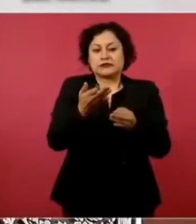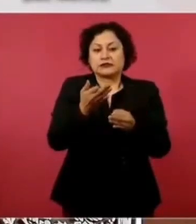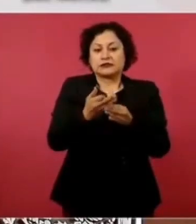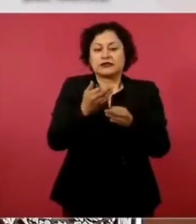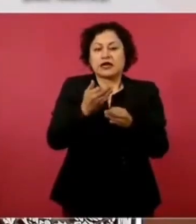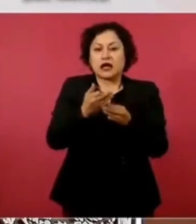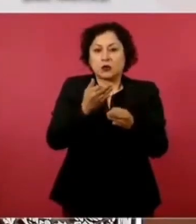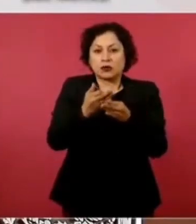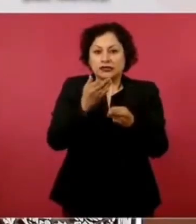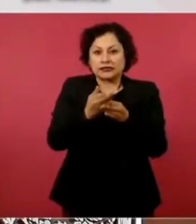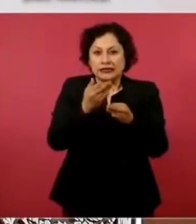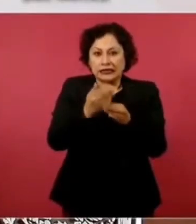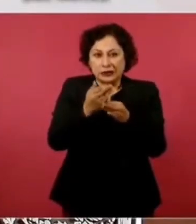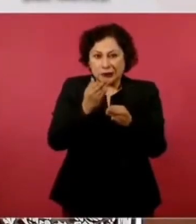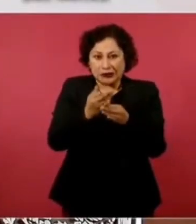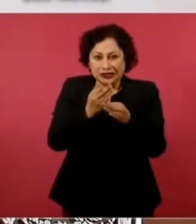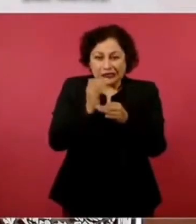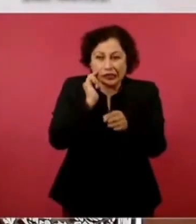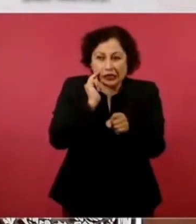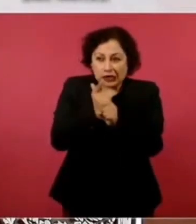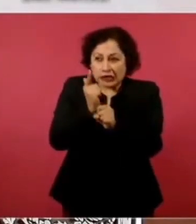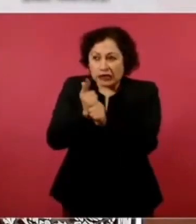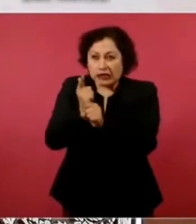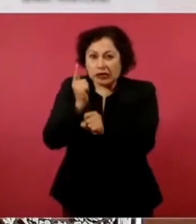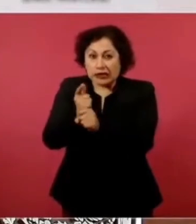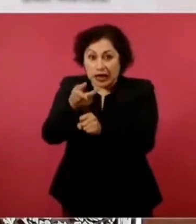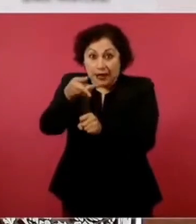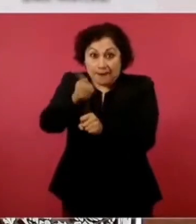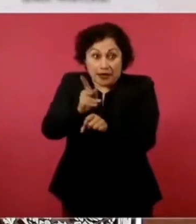en números. Es imposible.